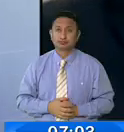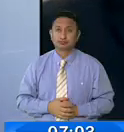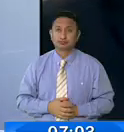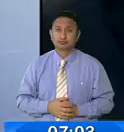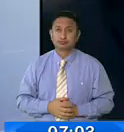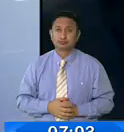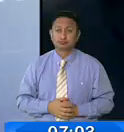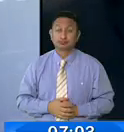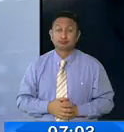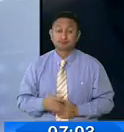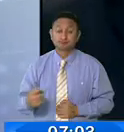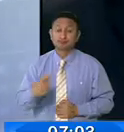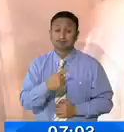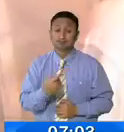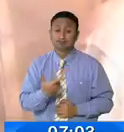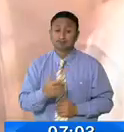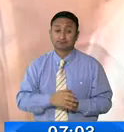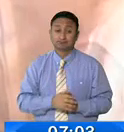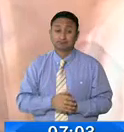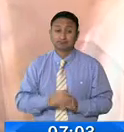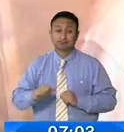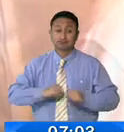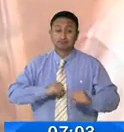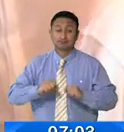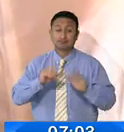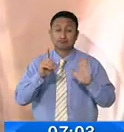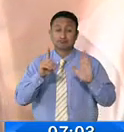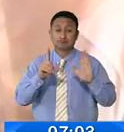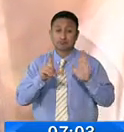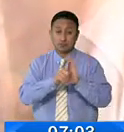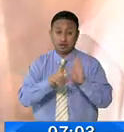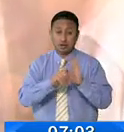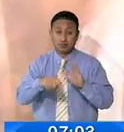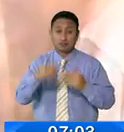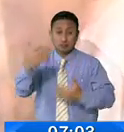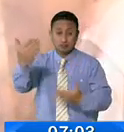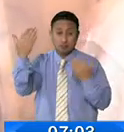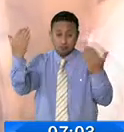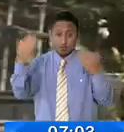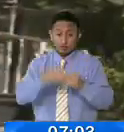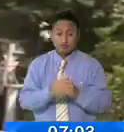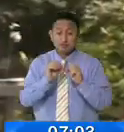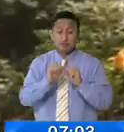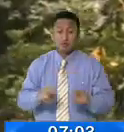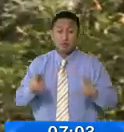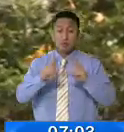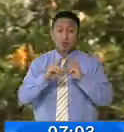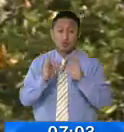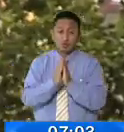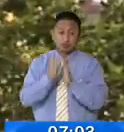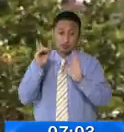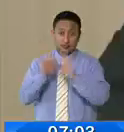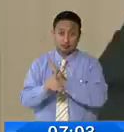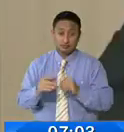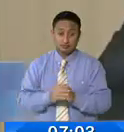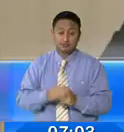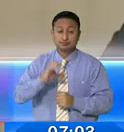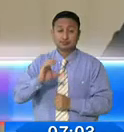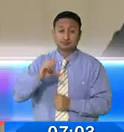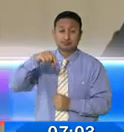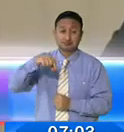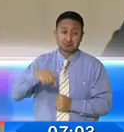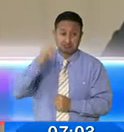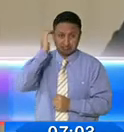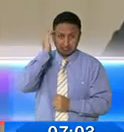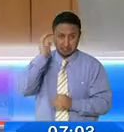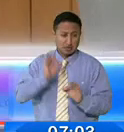Pese a las acciones legales interpuestas por Álvaro Noboa ante la ONU en el CNE, nadie se angustia.